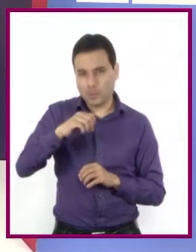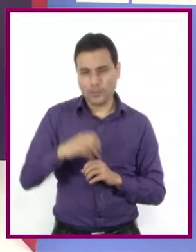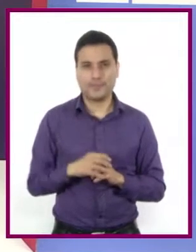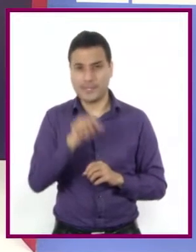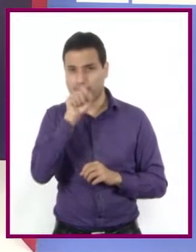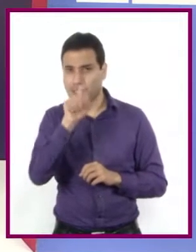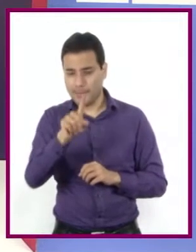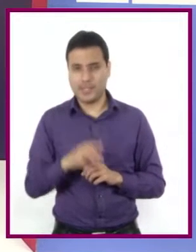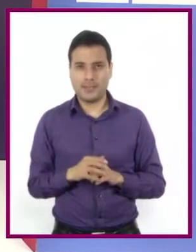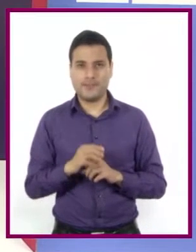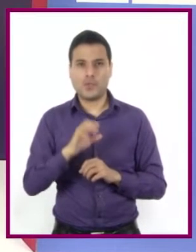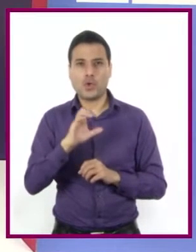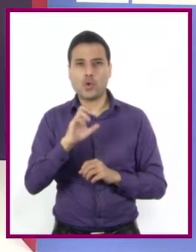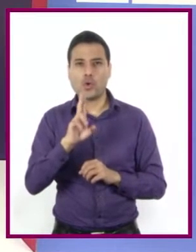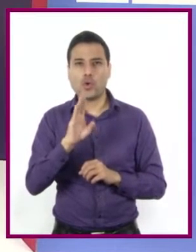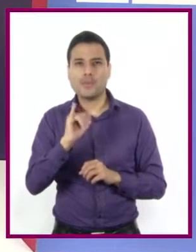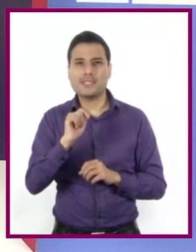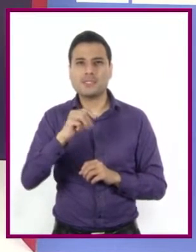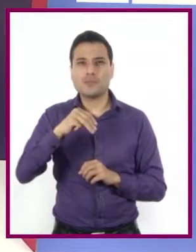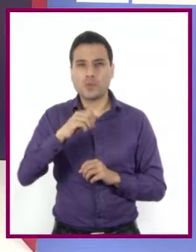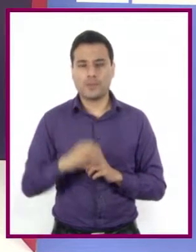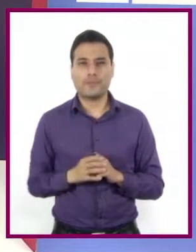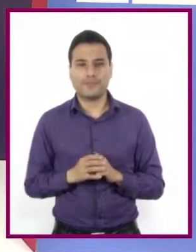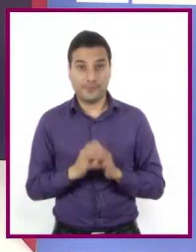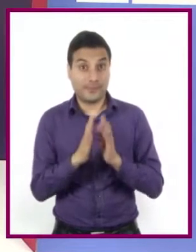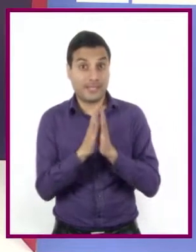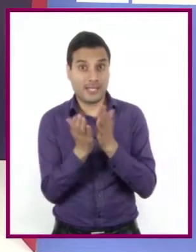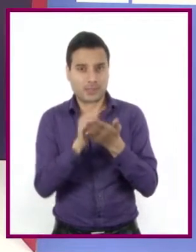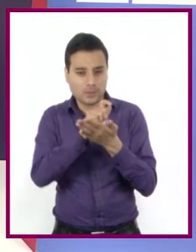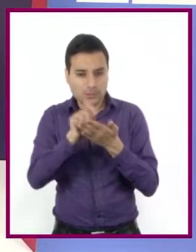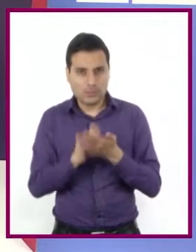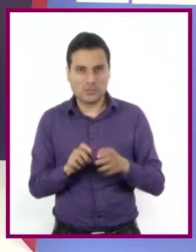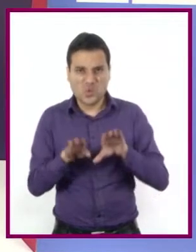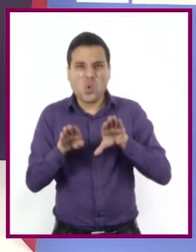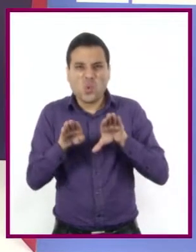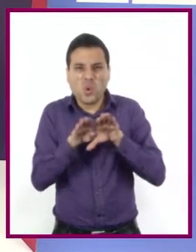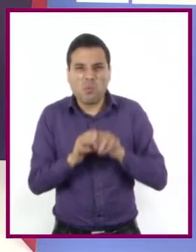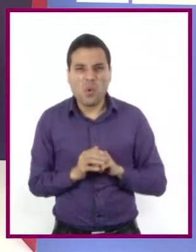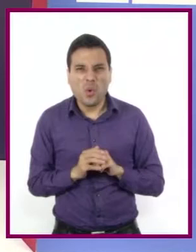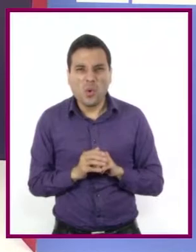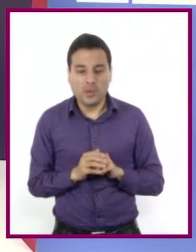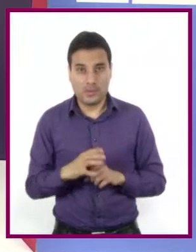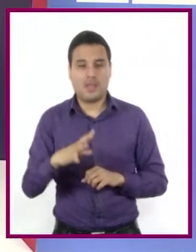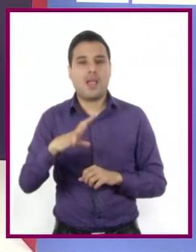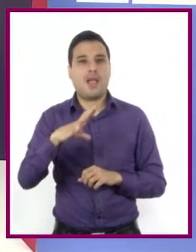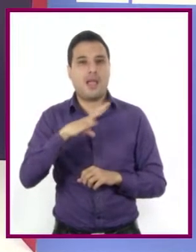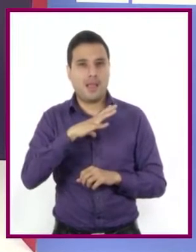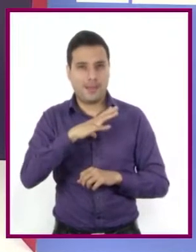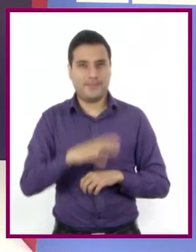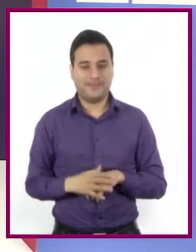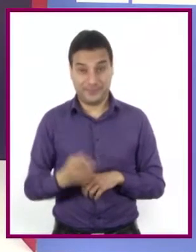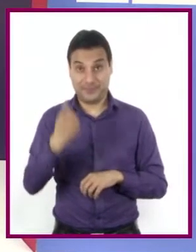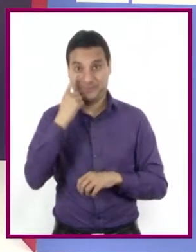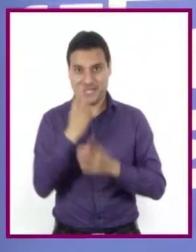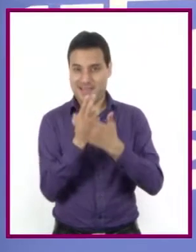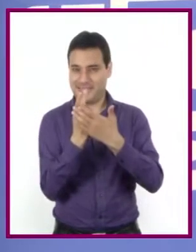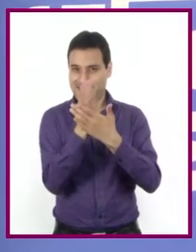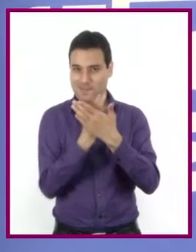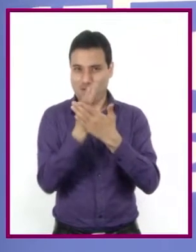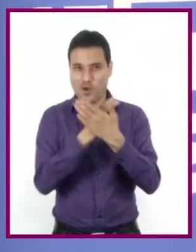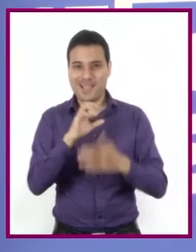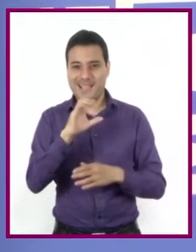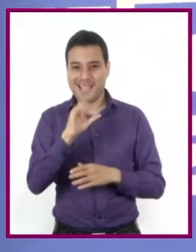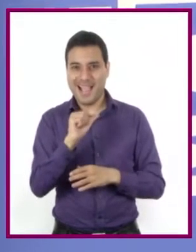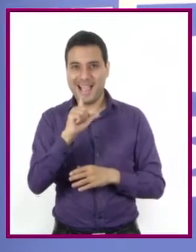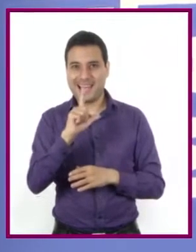el cubismo, que se manifiesta en la literatura manejando su perspectiva geométrica a través de caligramas, que no son